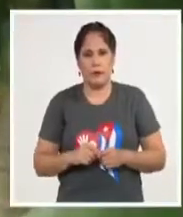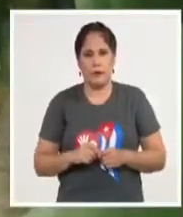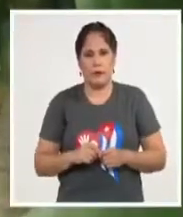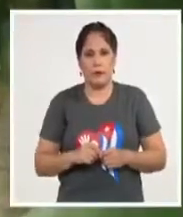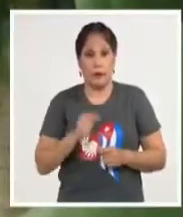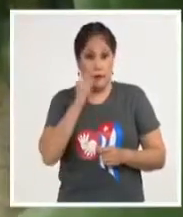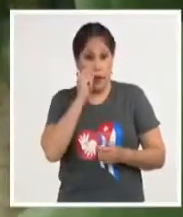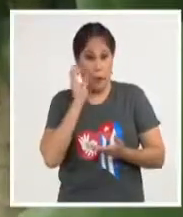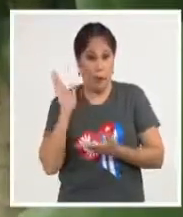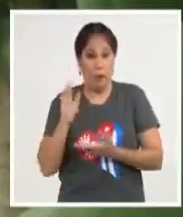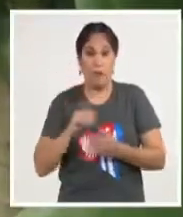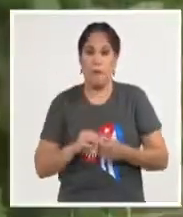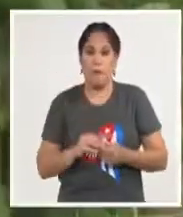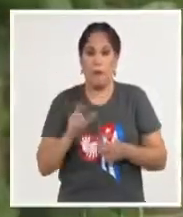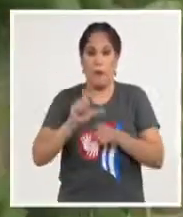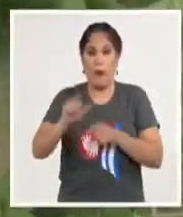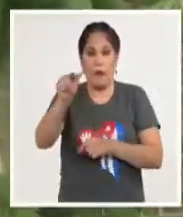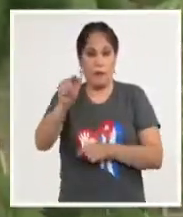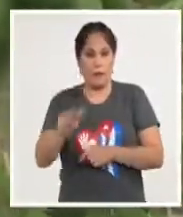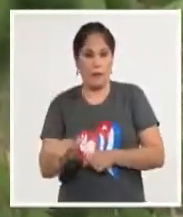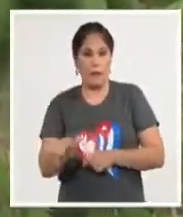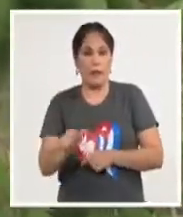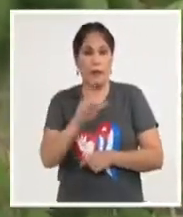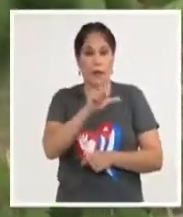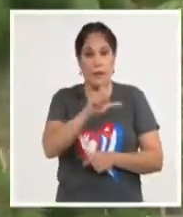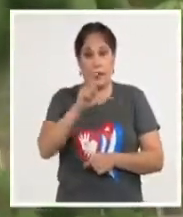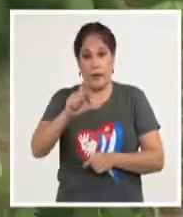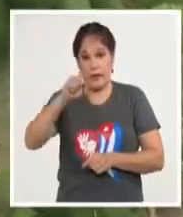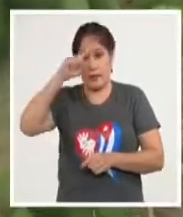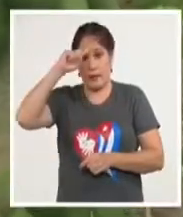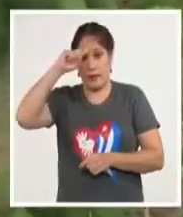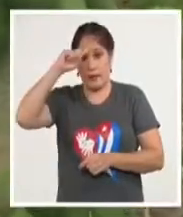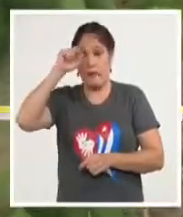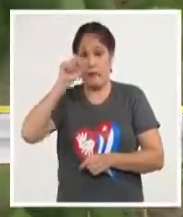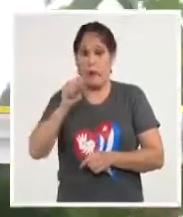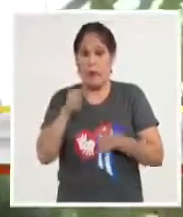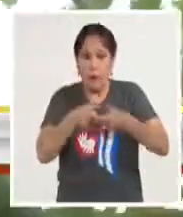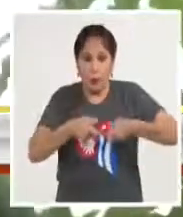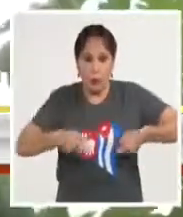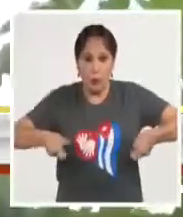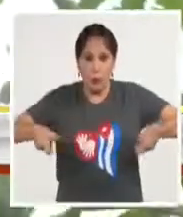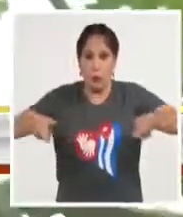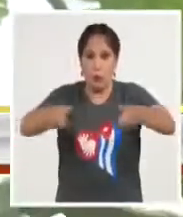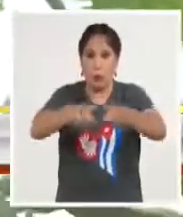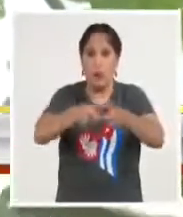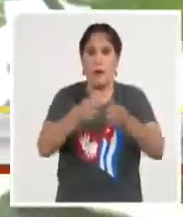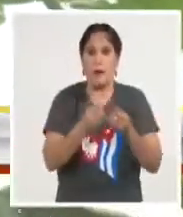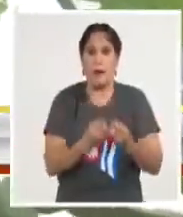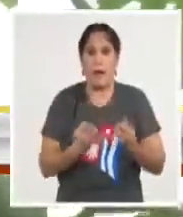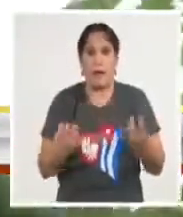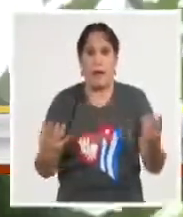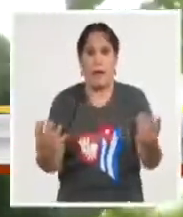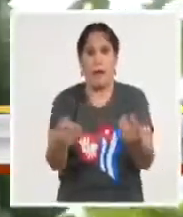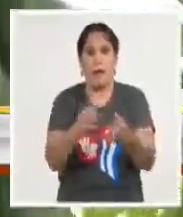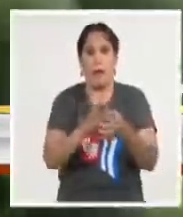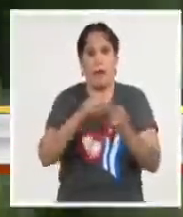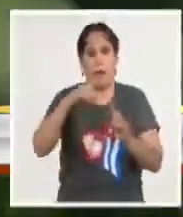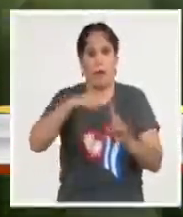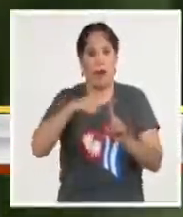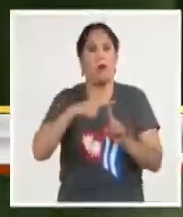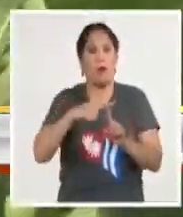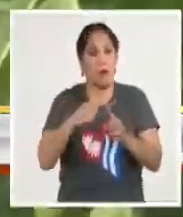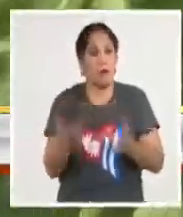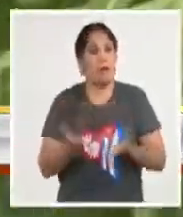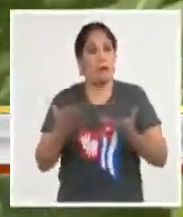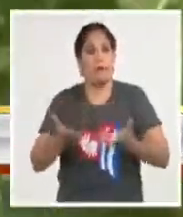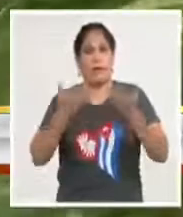Raúl es un campesino usufructuario de la CCS Mariana Grajales en el Anillo Verde Guantanamero, proyecto que incentiva la producción de